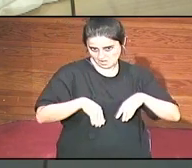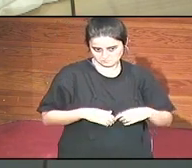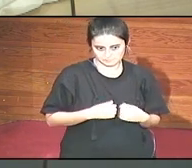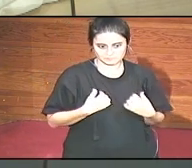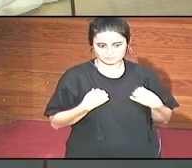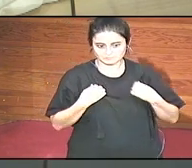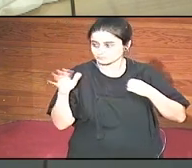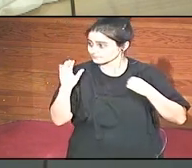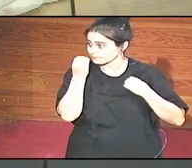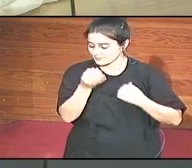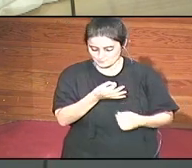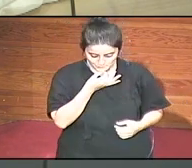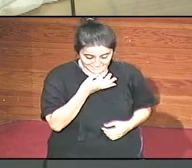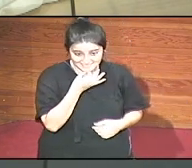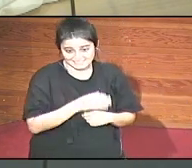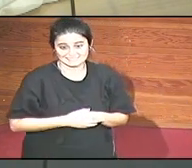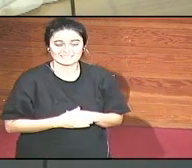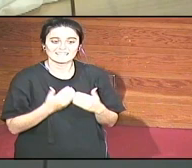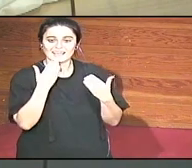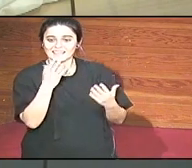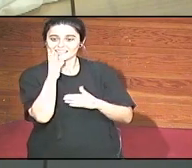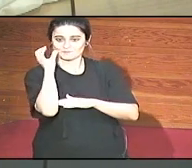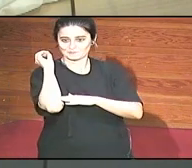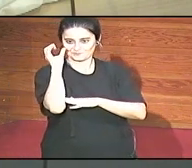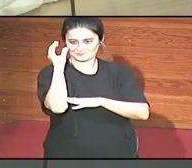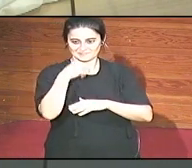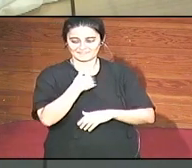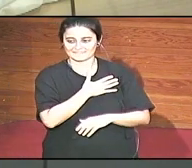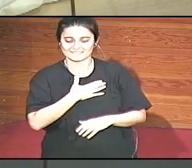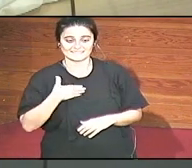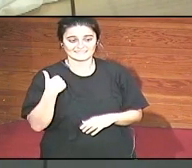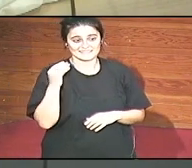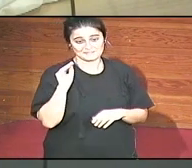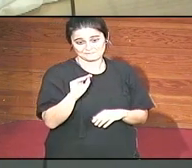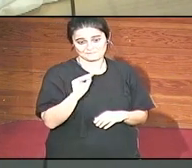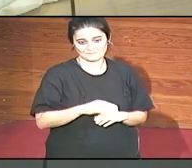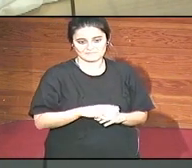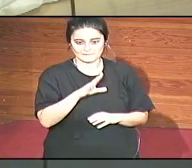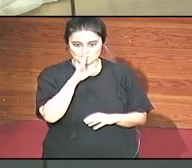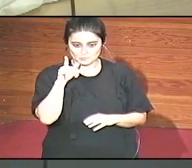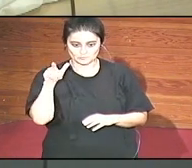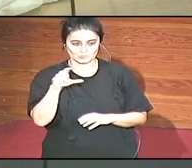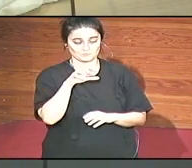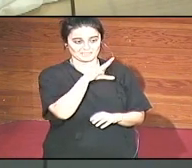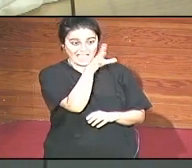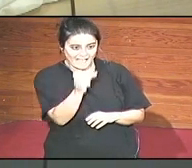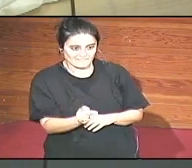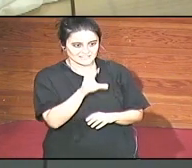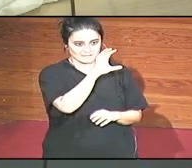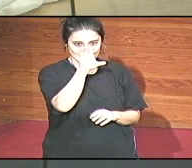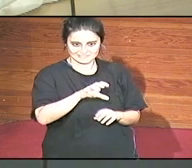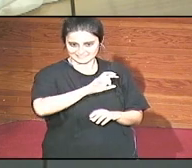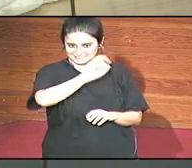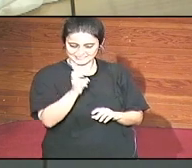muy buenas tardes muchas gracias por disposición mi pregunta es ya que has viajado en distintos países de áfrica y cierto que